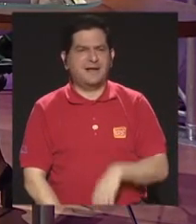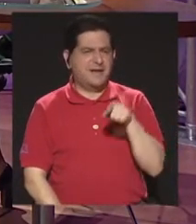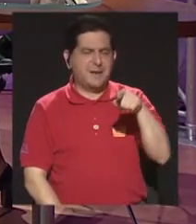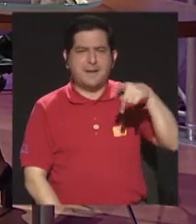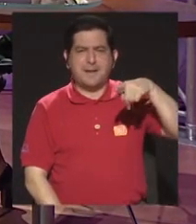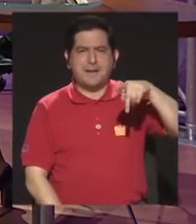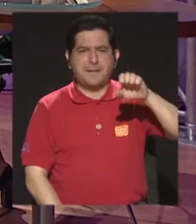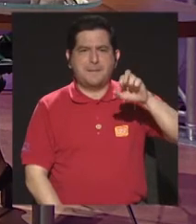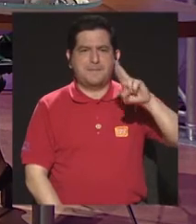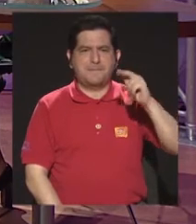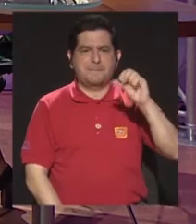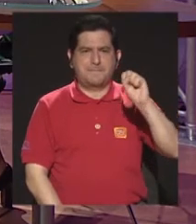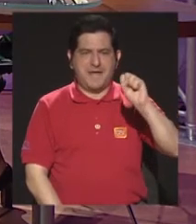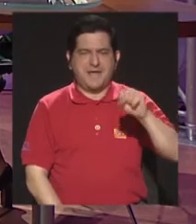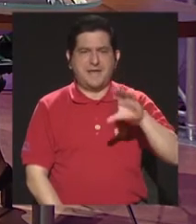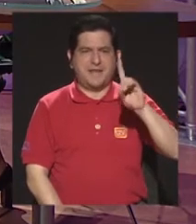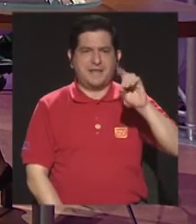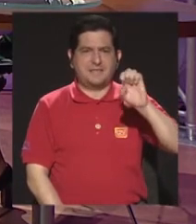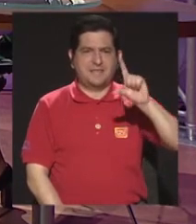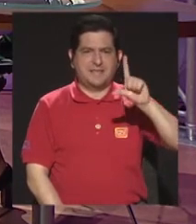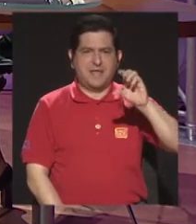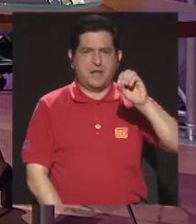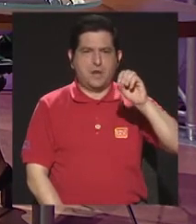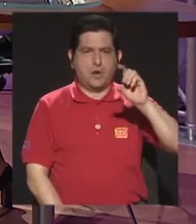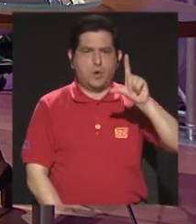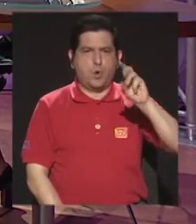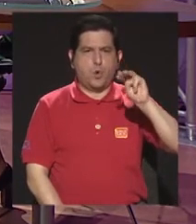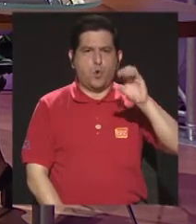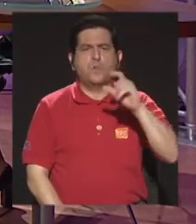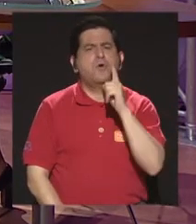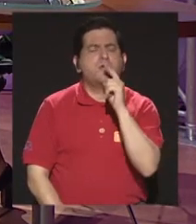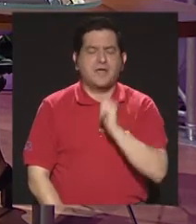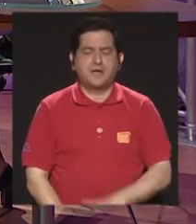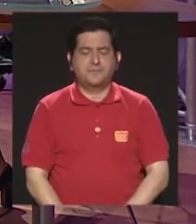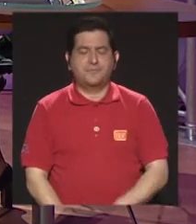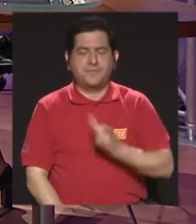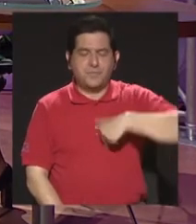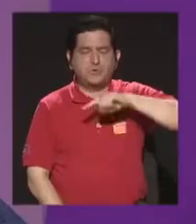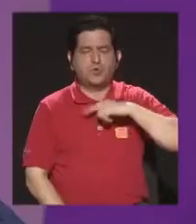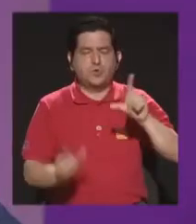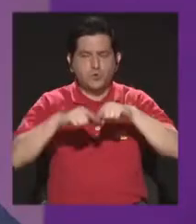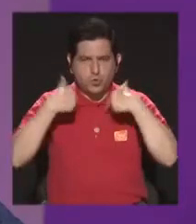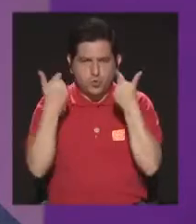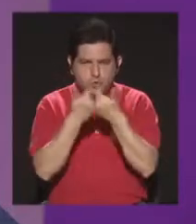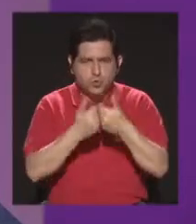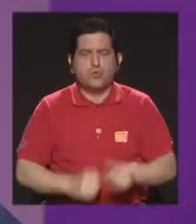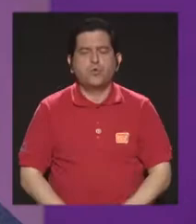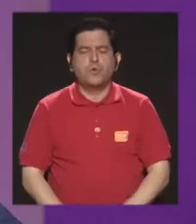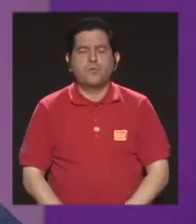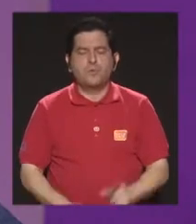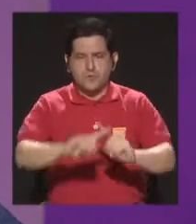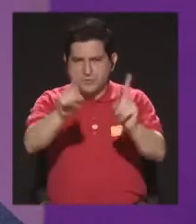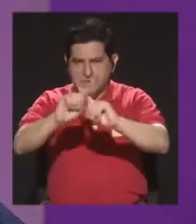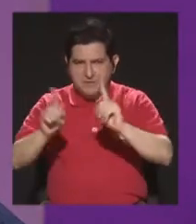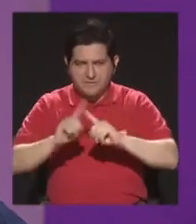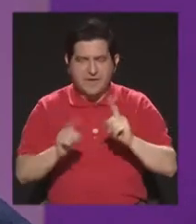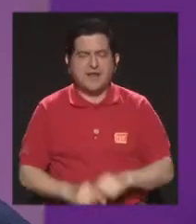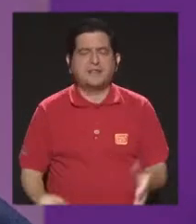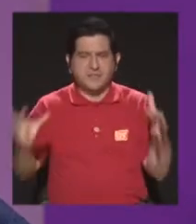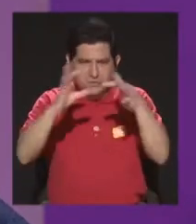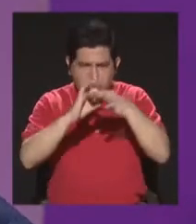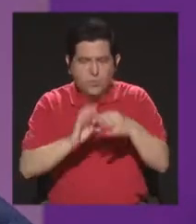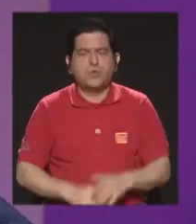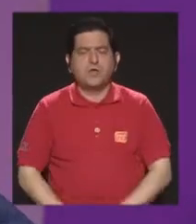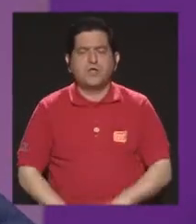Olmo? No, Peras del Olmo somos una alianza de colectivos y activistas independientes,